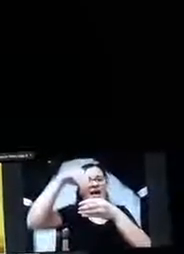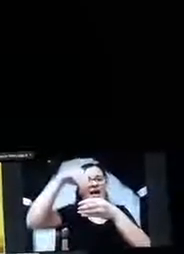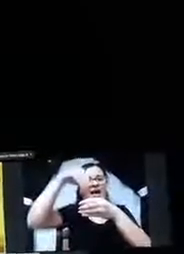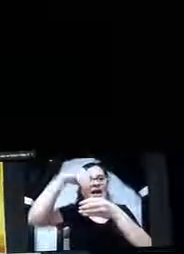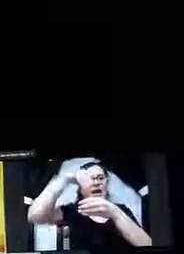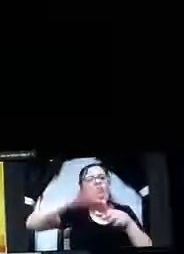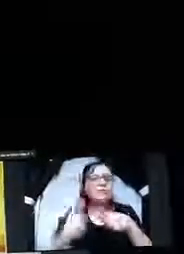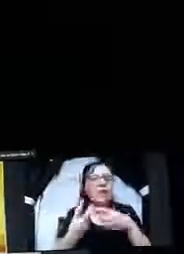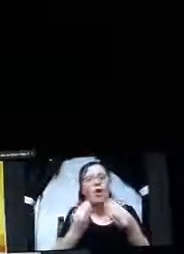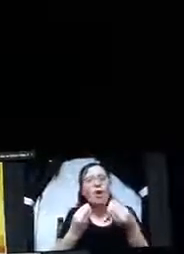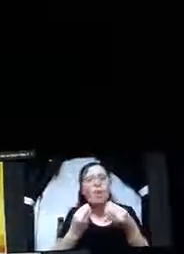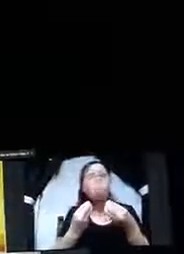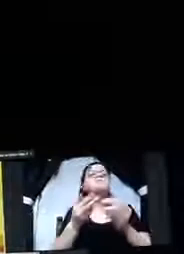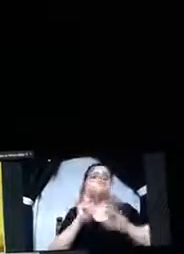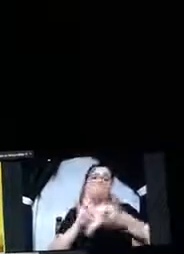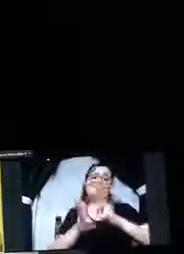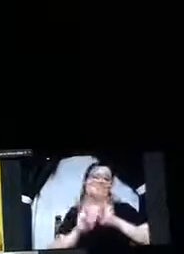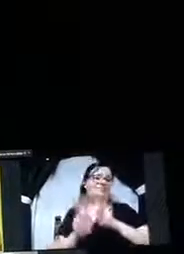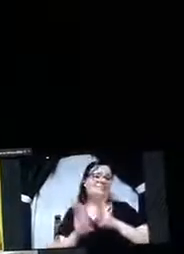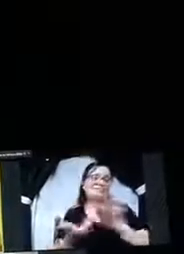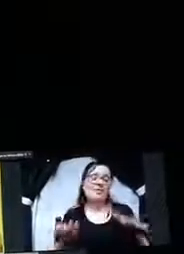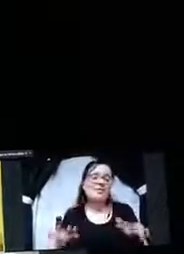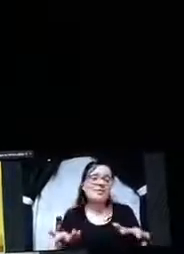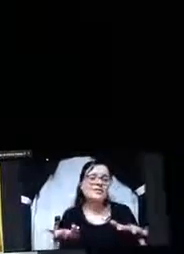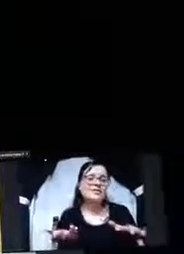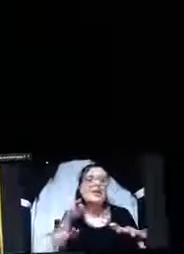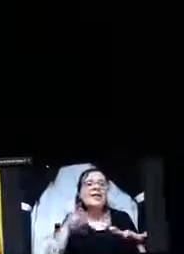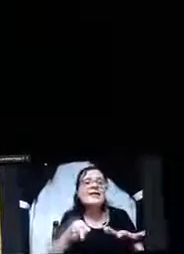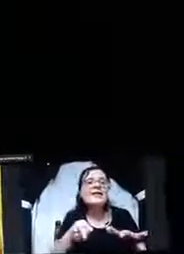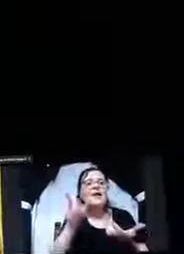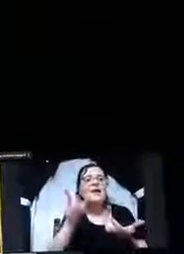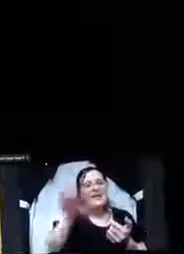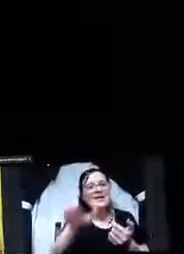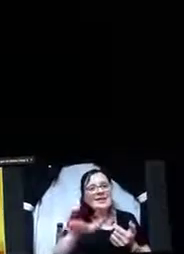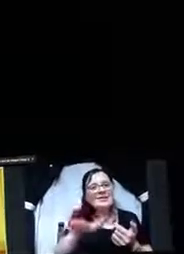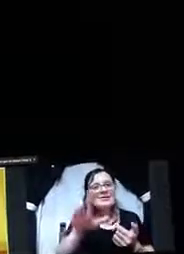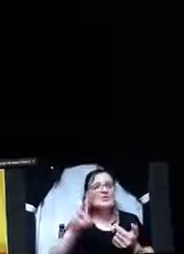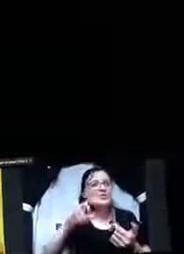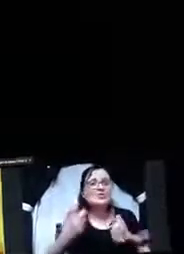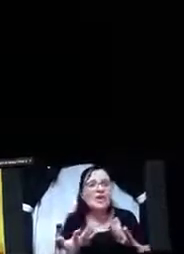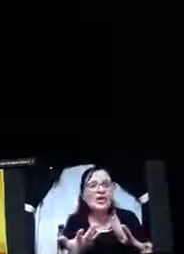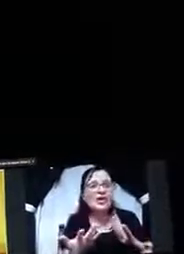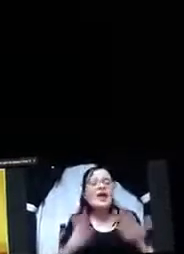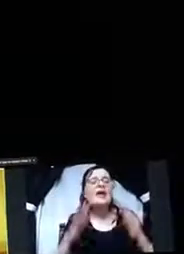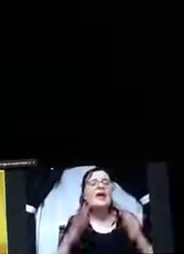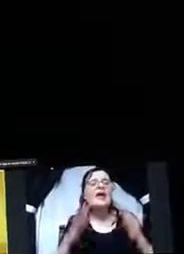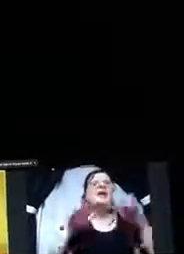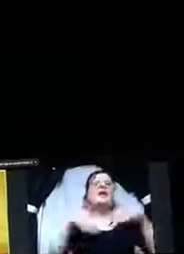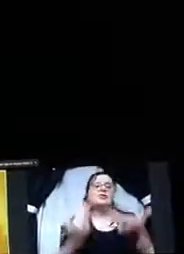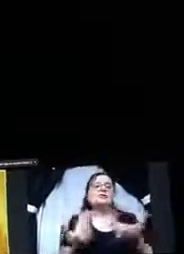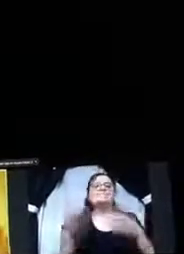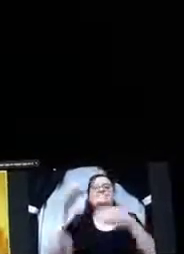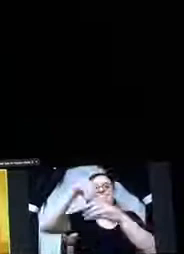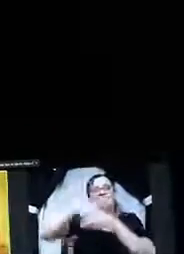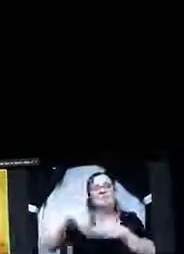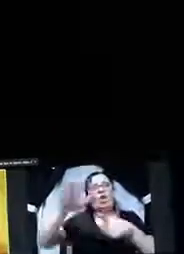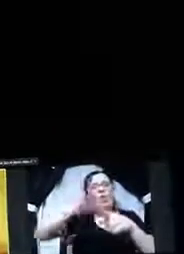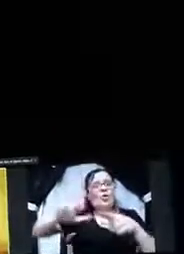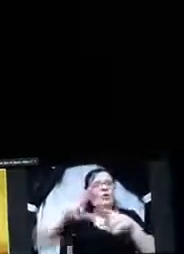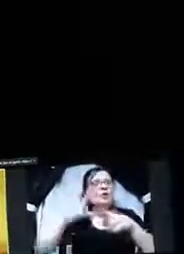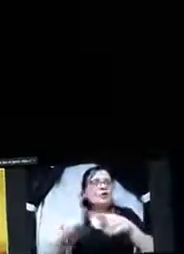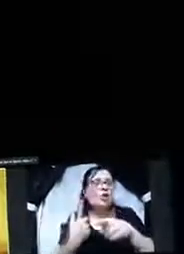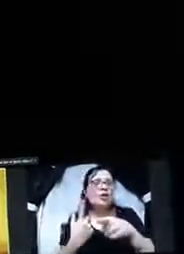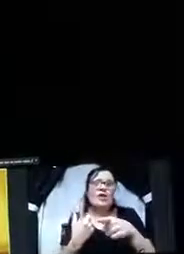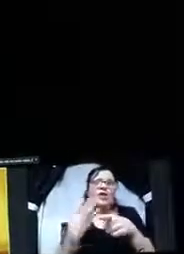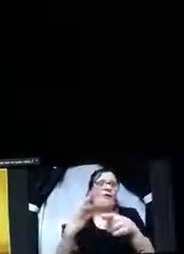¿Sí? Y a mí me parece que eso además hace, por un lado, la constitución de la identidad de una persona que no lo podemos dejar